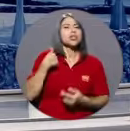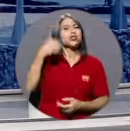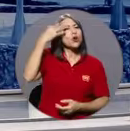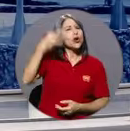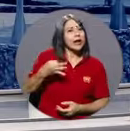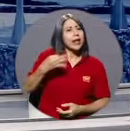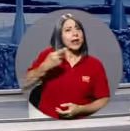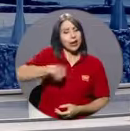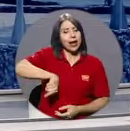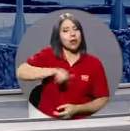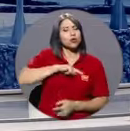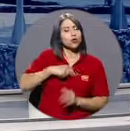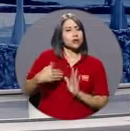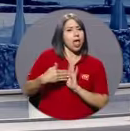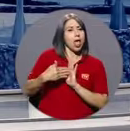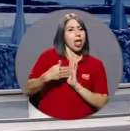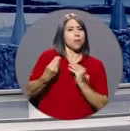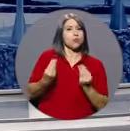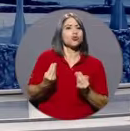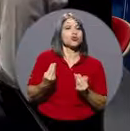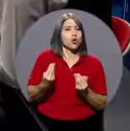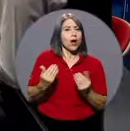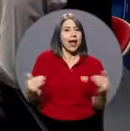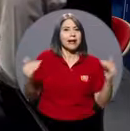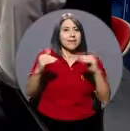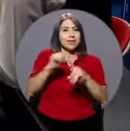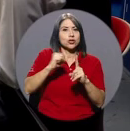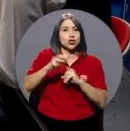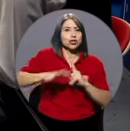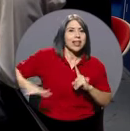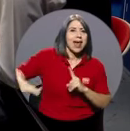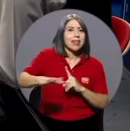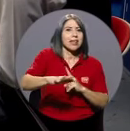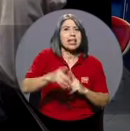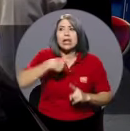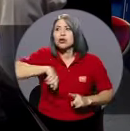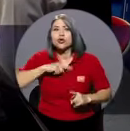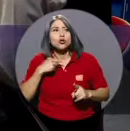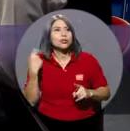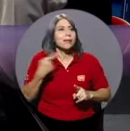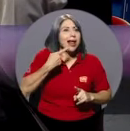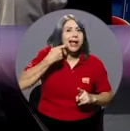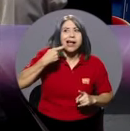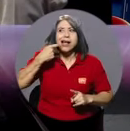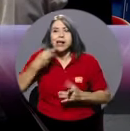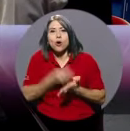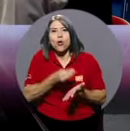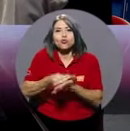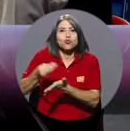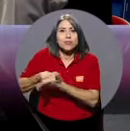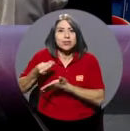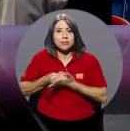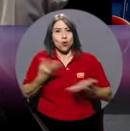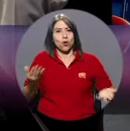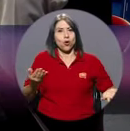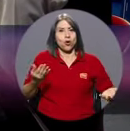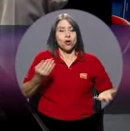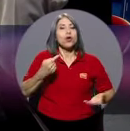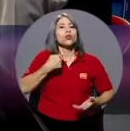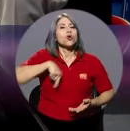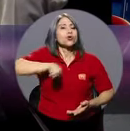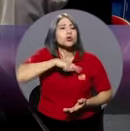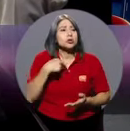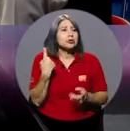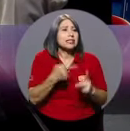que una cosa que a nosotros nos ha afectado mucho a nivel de sociedad es el consumismo que tenemos, ¿verdad? Sí. Yo creo que eso ha hecho